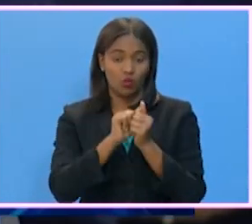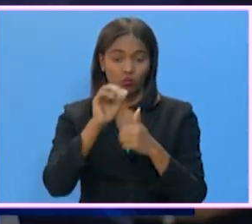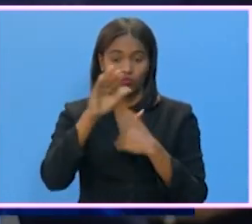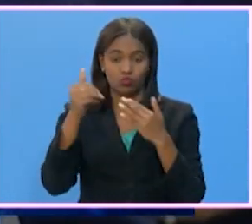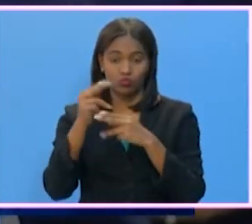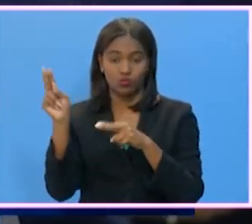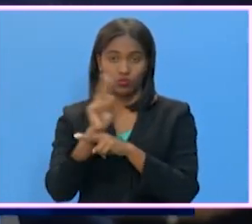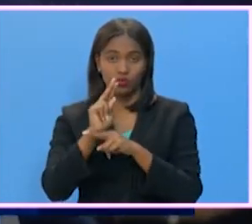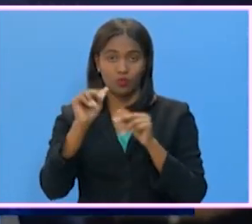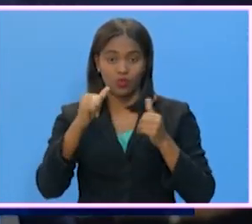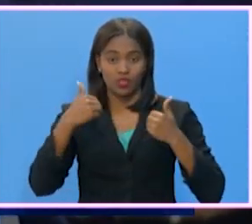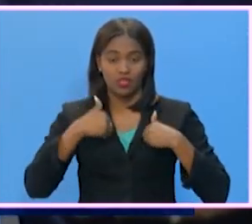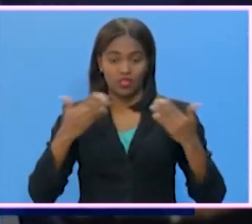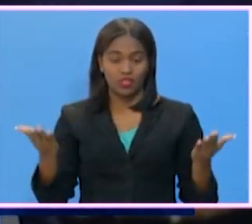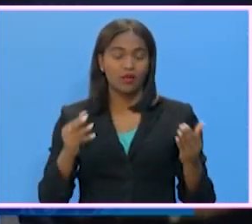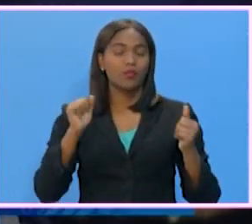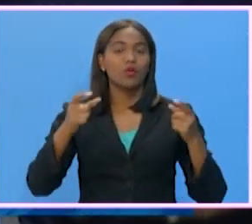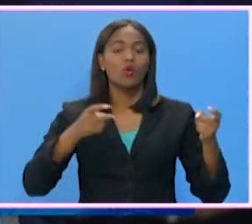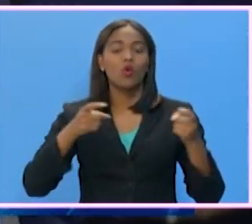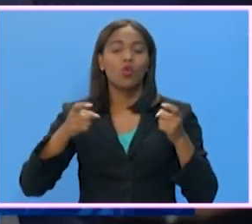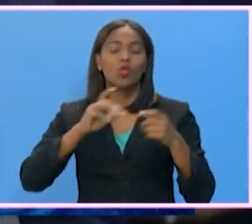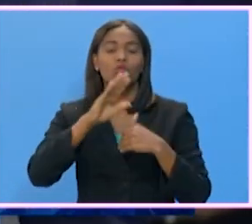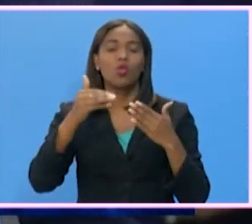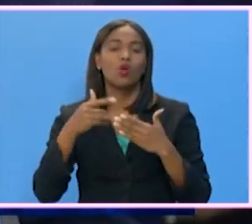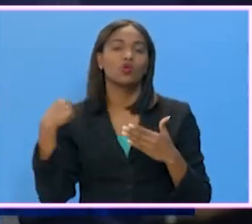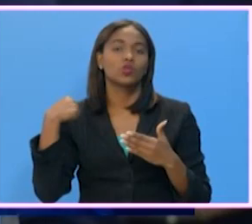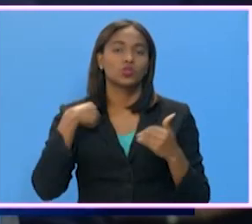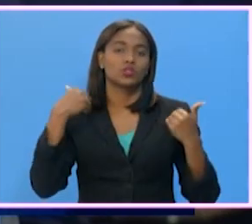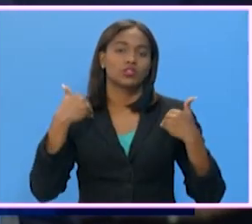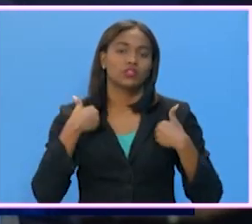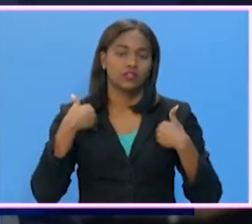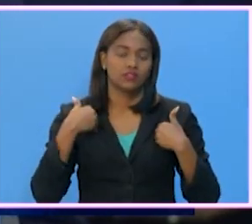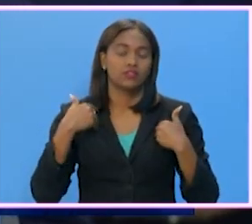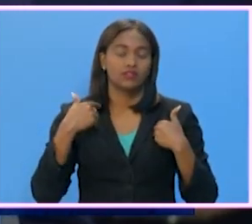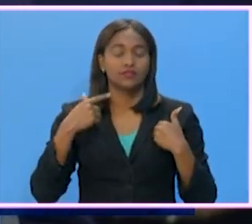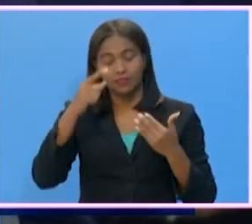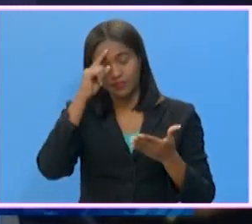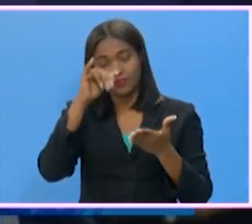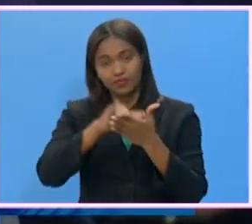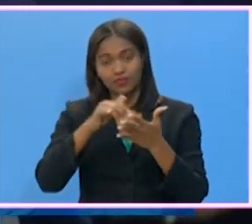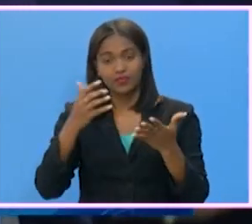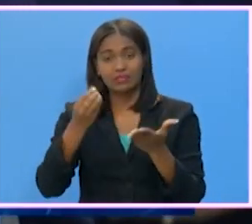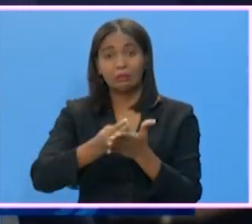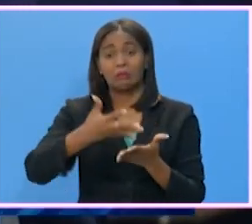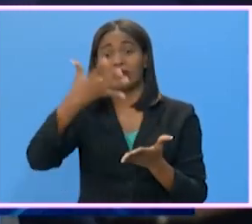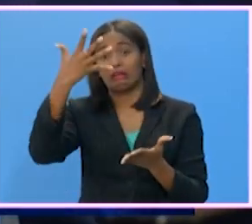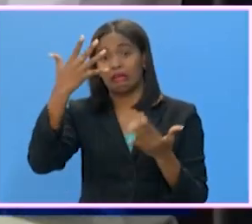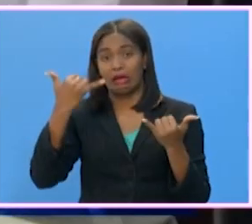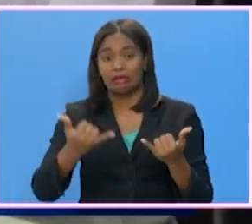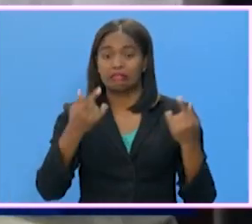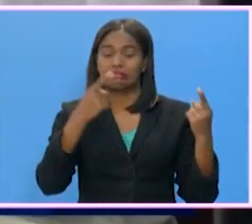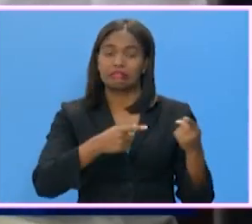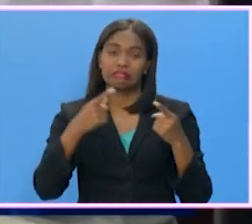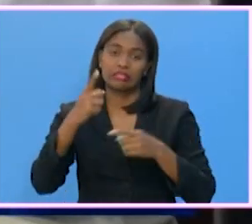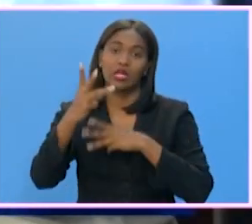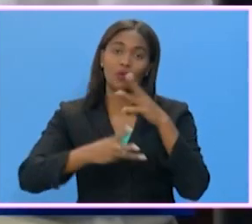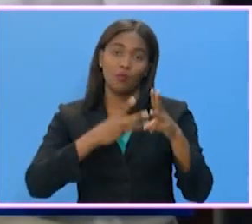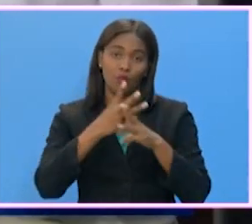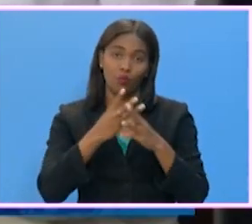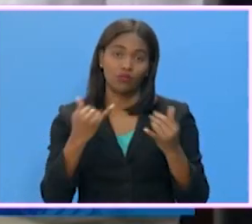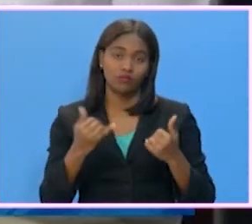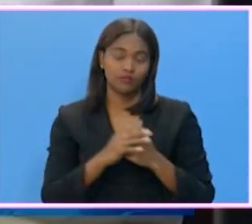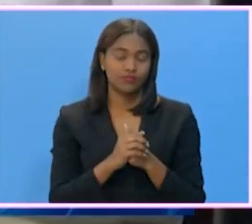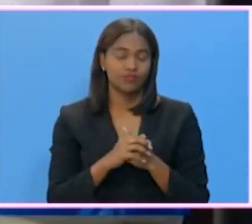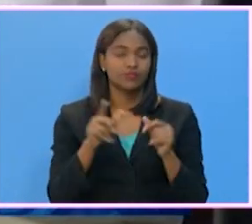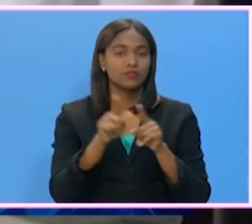que podamos tener en la mano, poder controlar lo que más podamos, pues todo lo que tiene que ver con los sobrecostos que hoy estamos viviendo. Asimismo, se